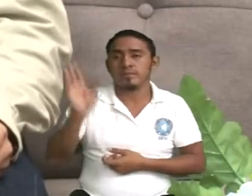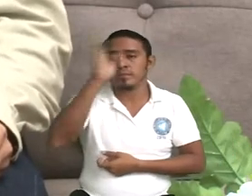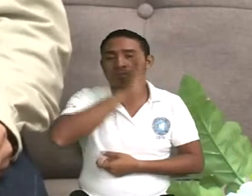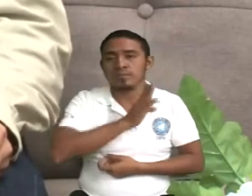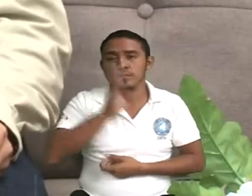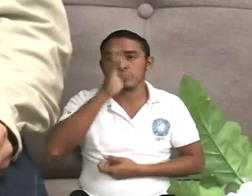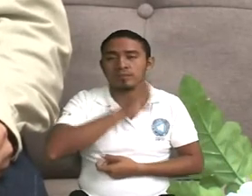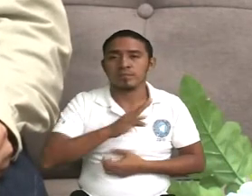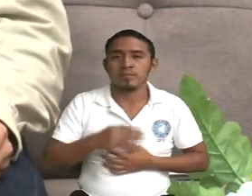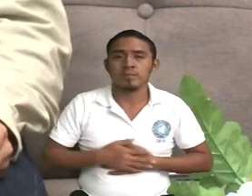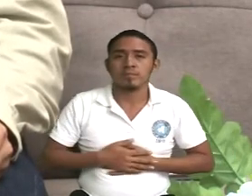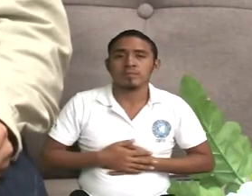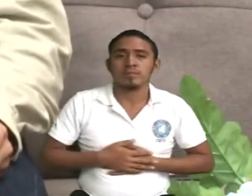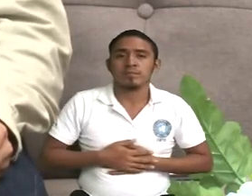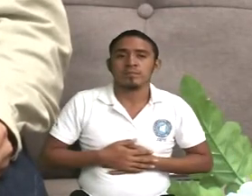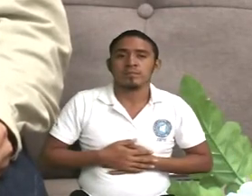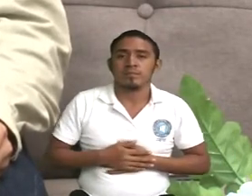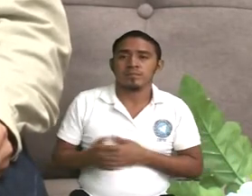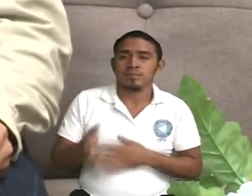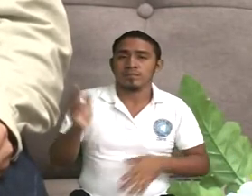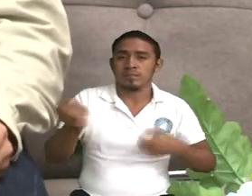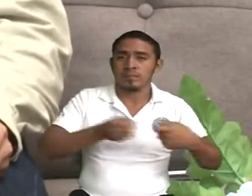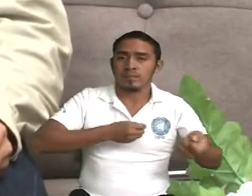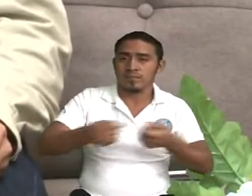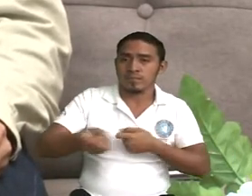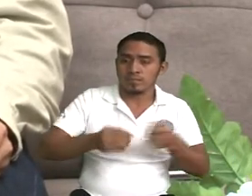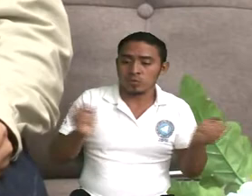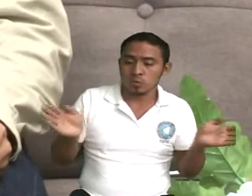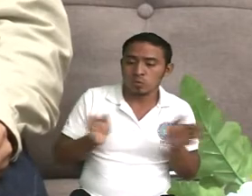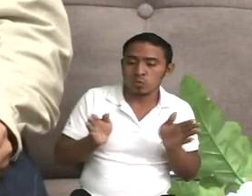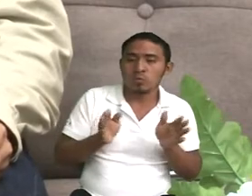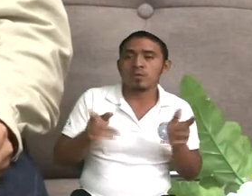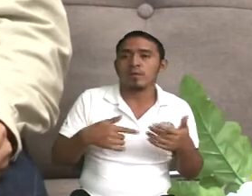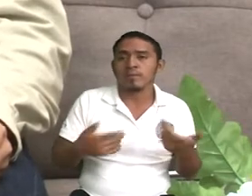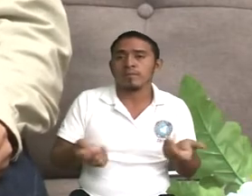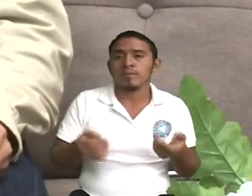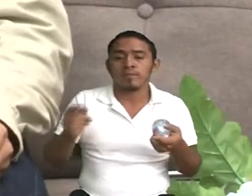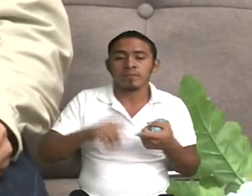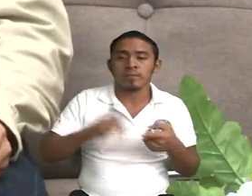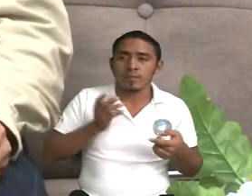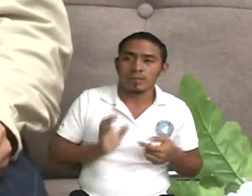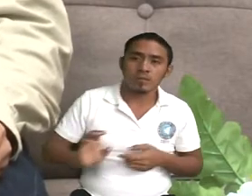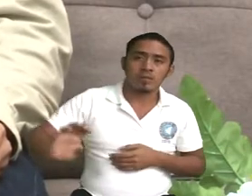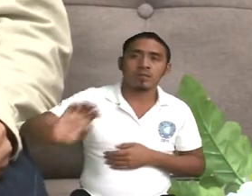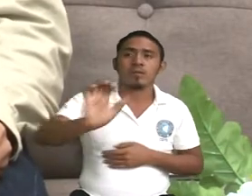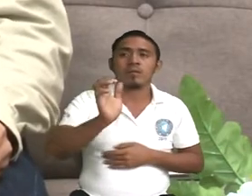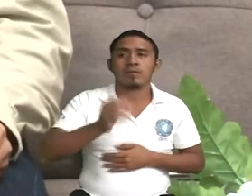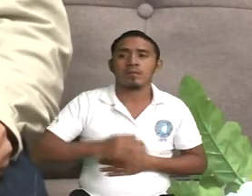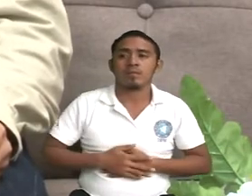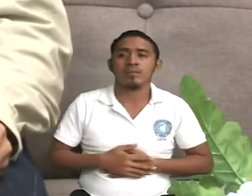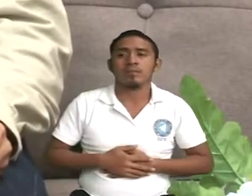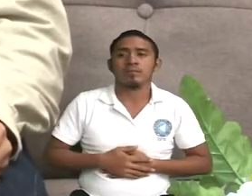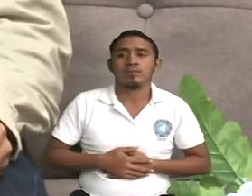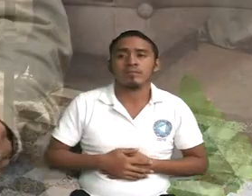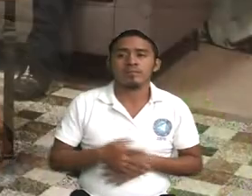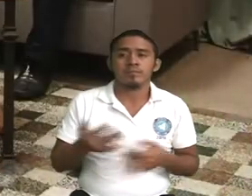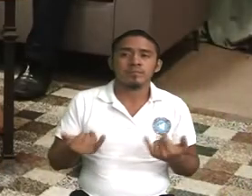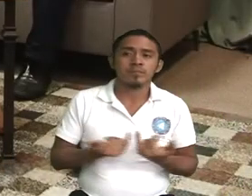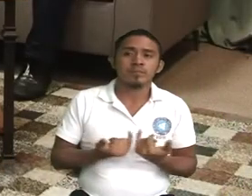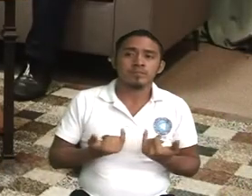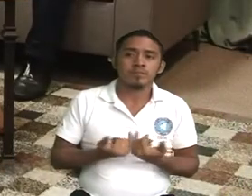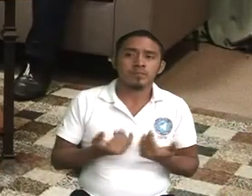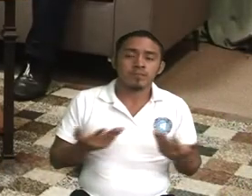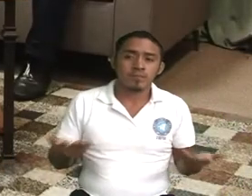Bluefield, de pequeños negocios que inspiran en Carazo, y tenemos